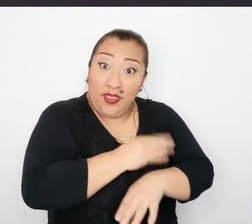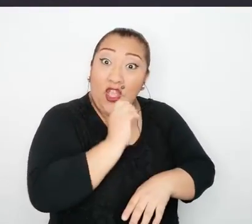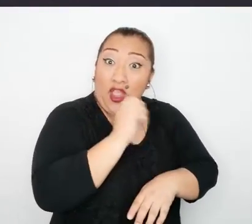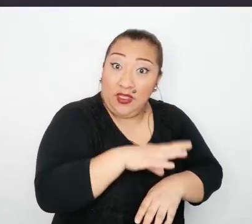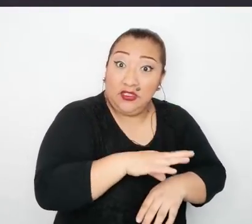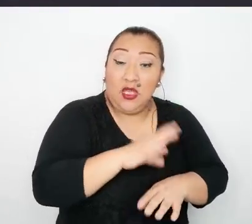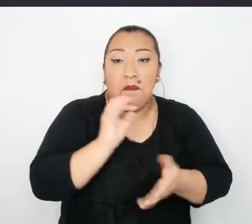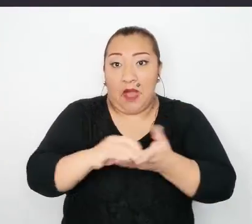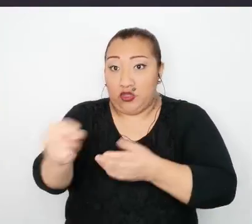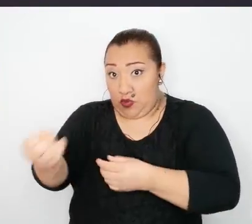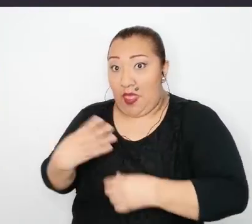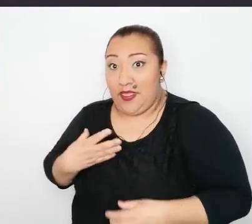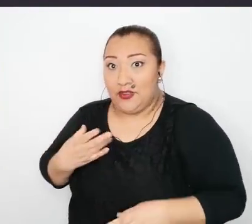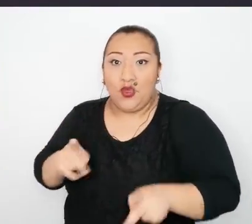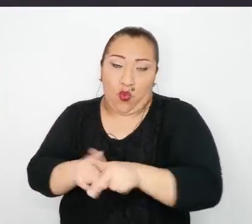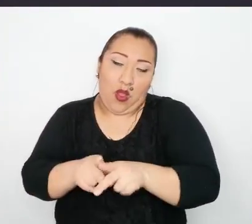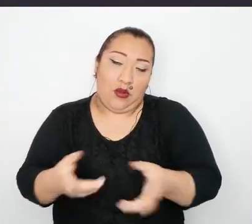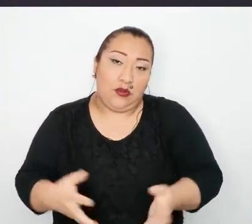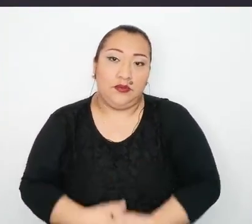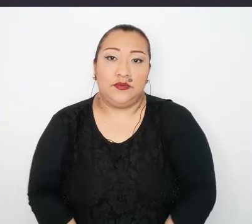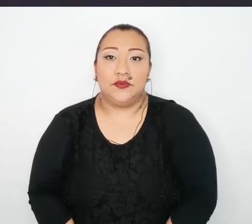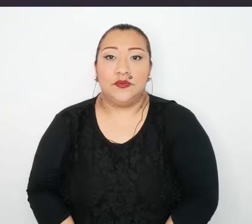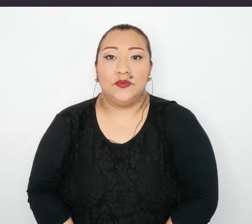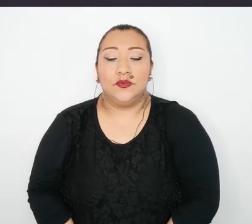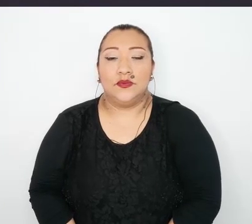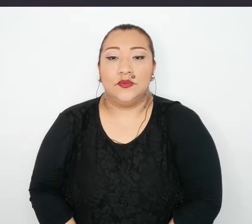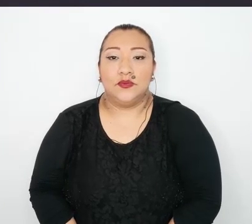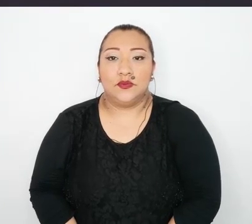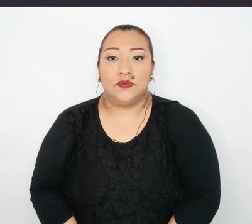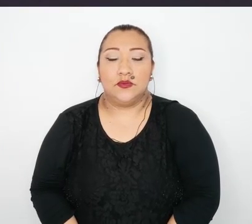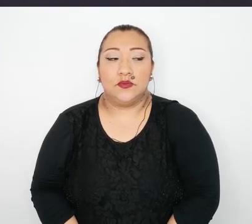que he dicho y respecto a lo que usted me está planteando.